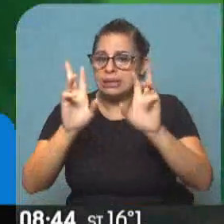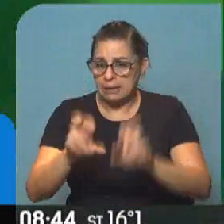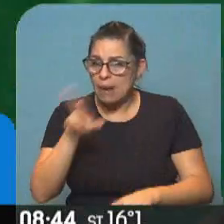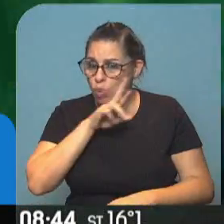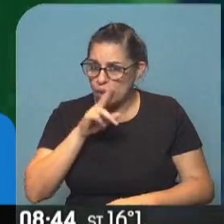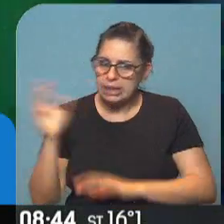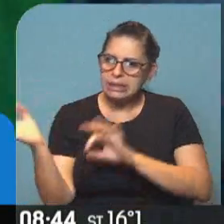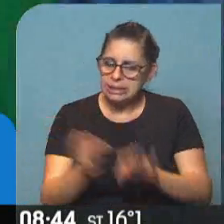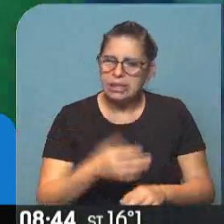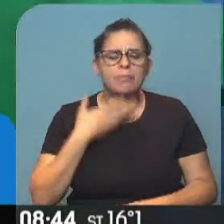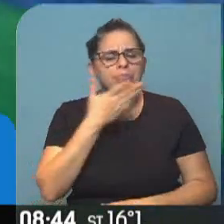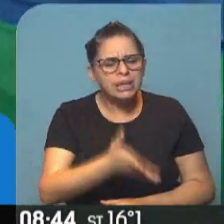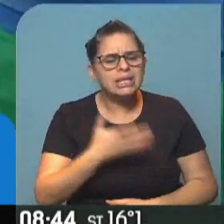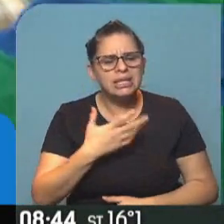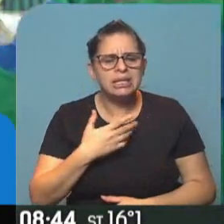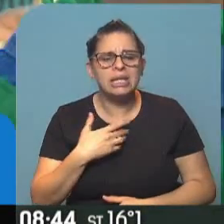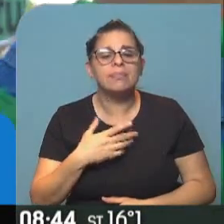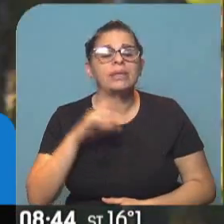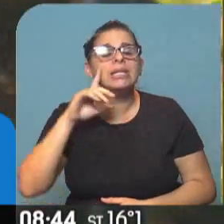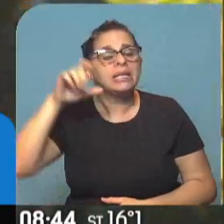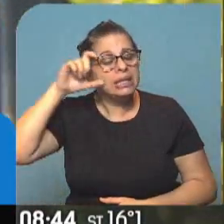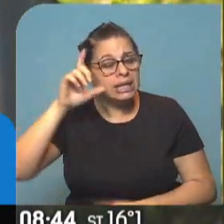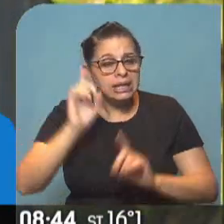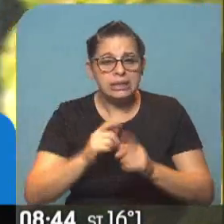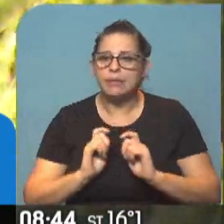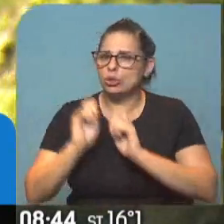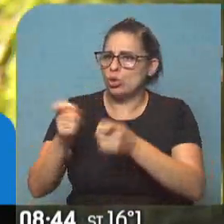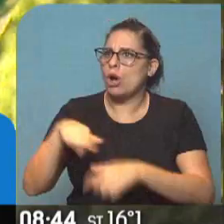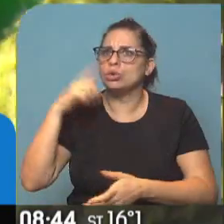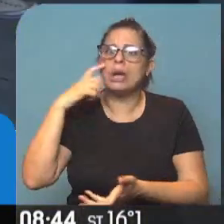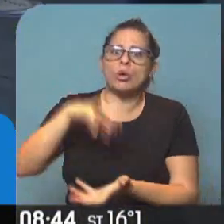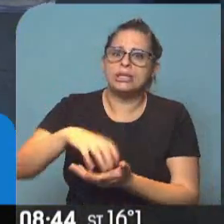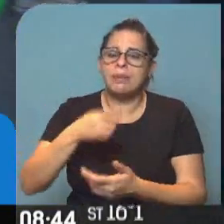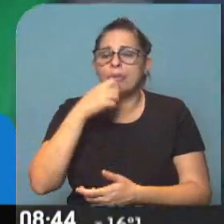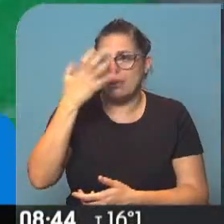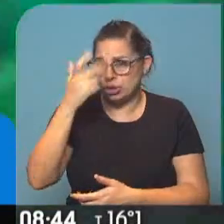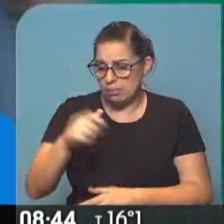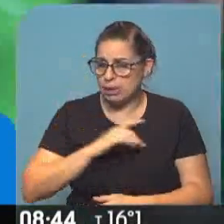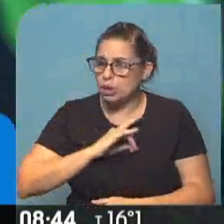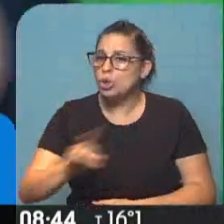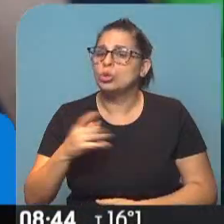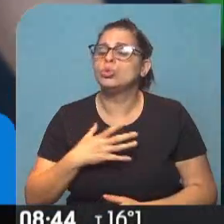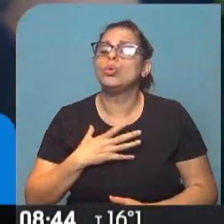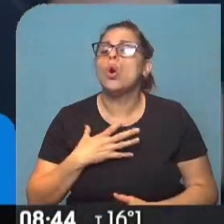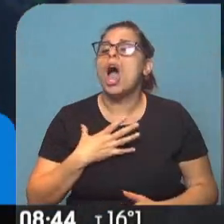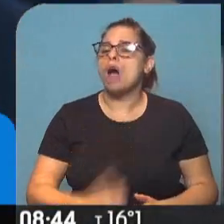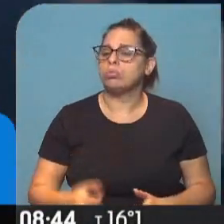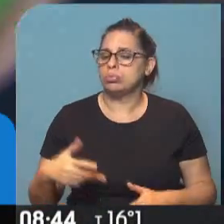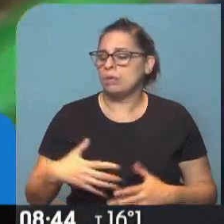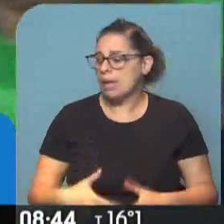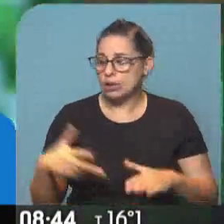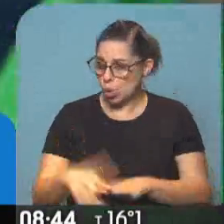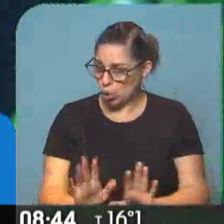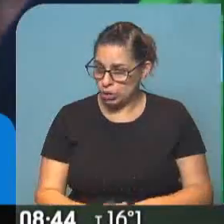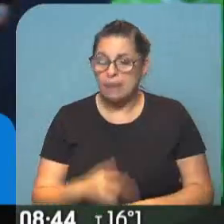que llegan apelando a una ILE y los derivan a otros municipios como San Martín para que les hagan la interrupción voluntaria del embarazo.